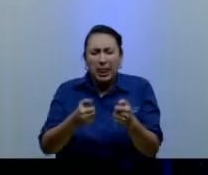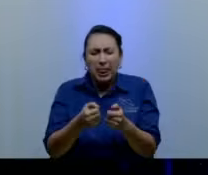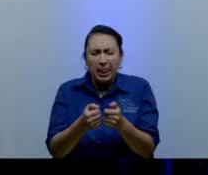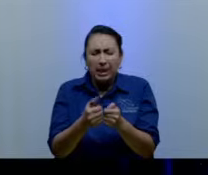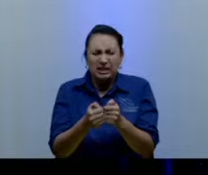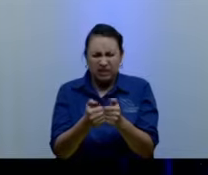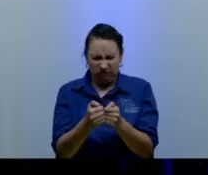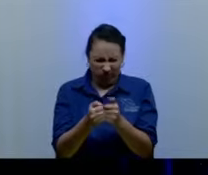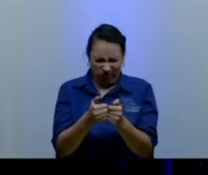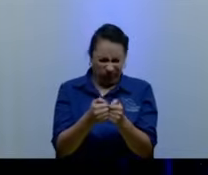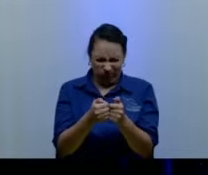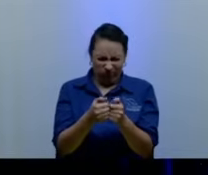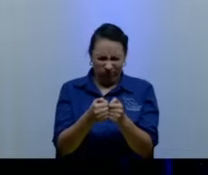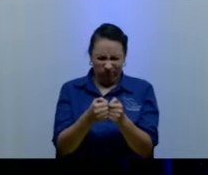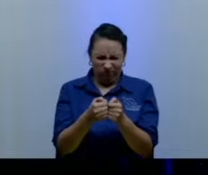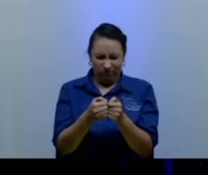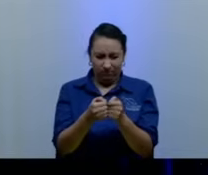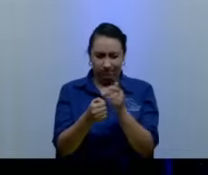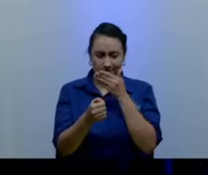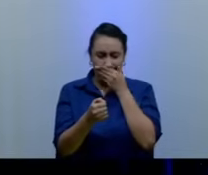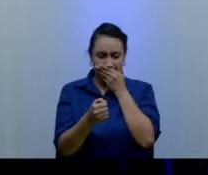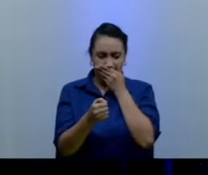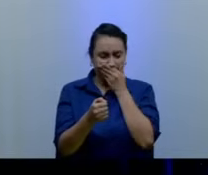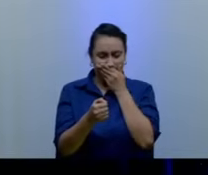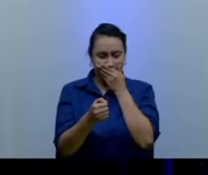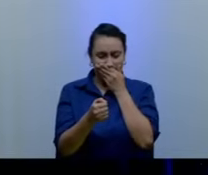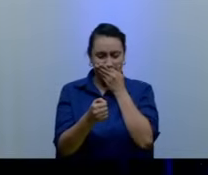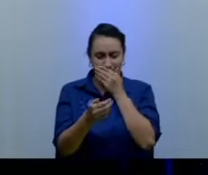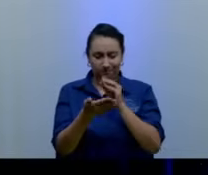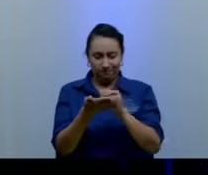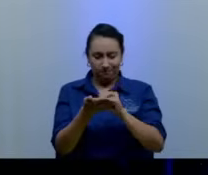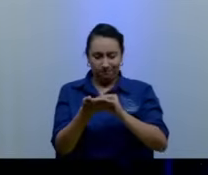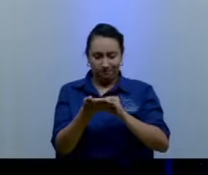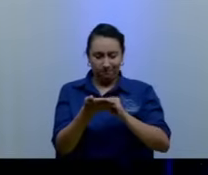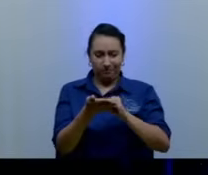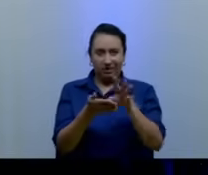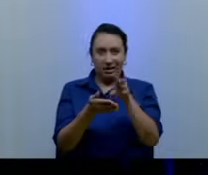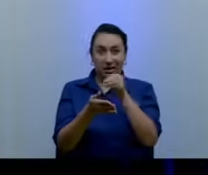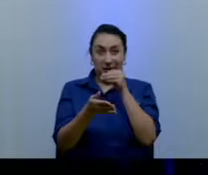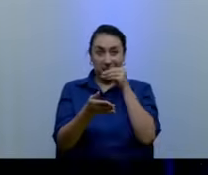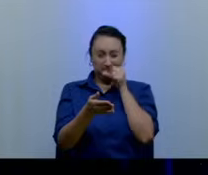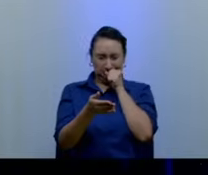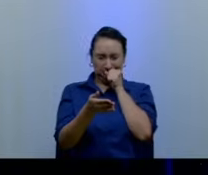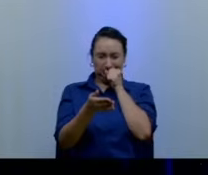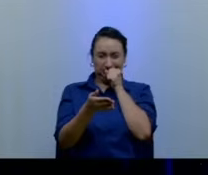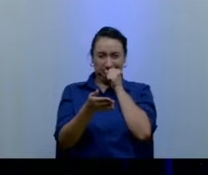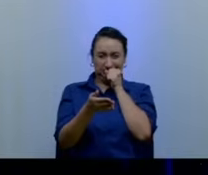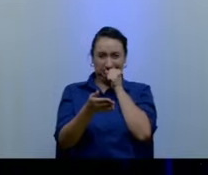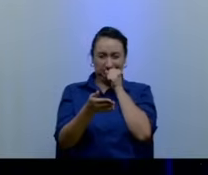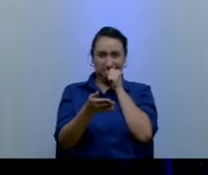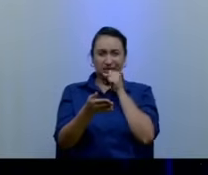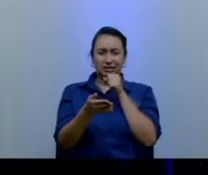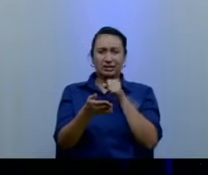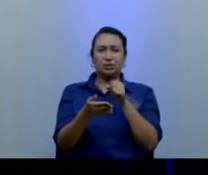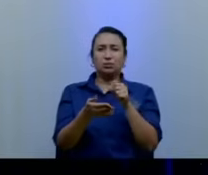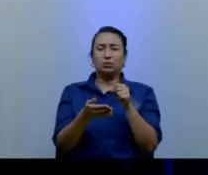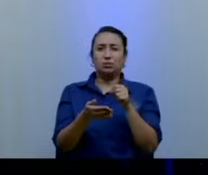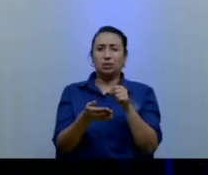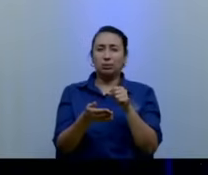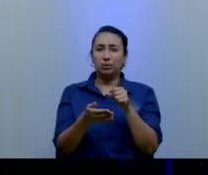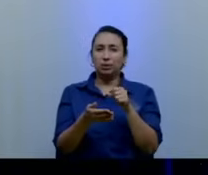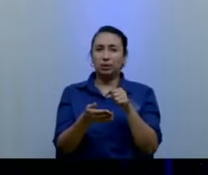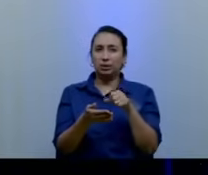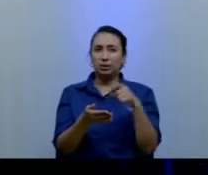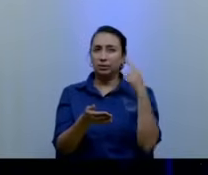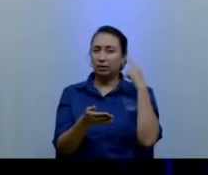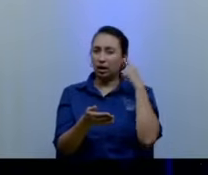¿va? Pero lo editas. Como que retrajeras las palabras. Y si es un audio,